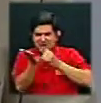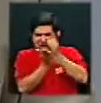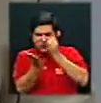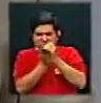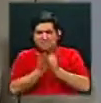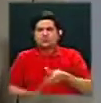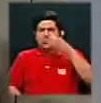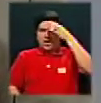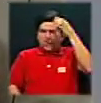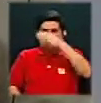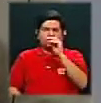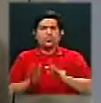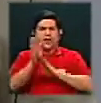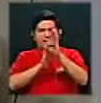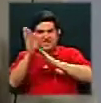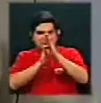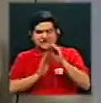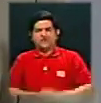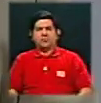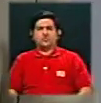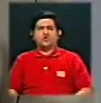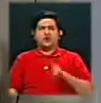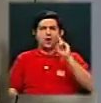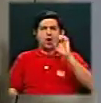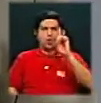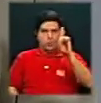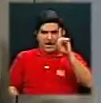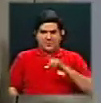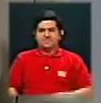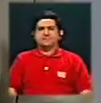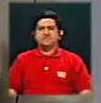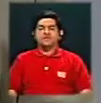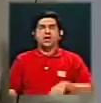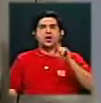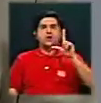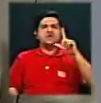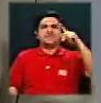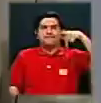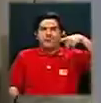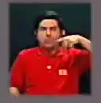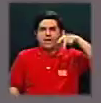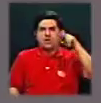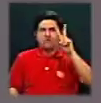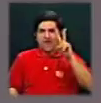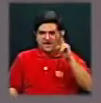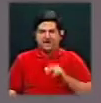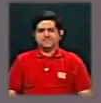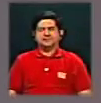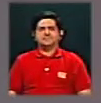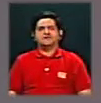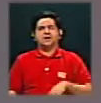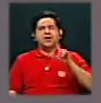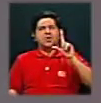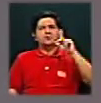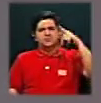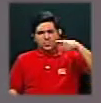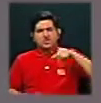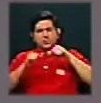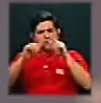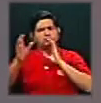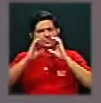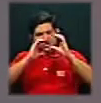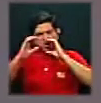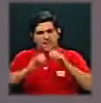Investigaciones en Cultura y Desarrollo de la Universidad Estatal a Distancia, don Luis Paulino Vargas. Don Luis Paulino, continuando con la